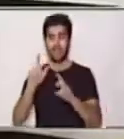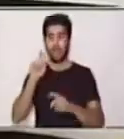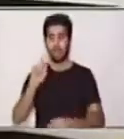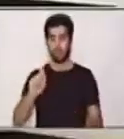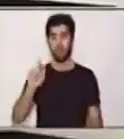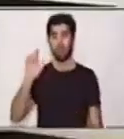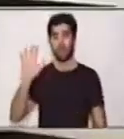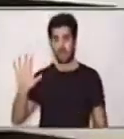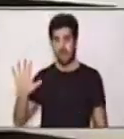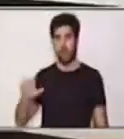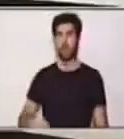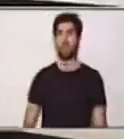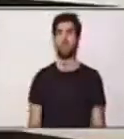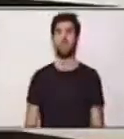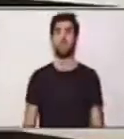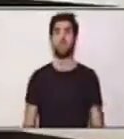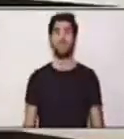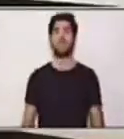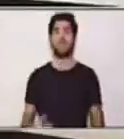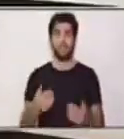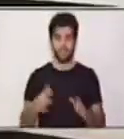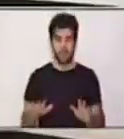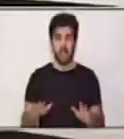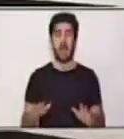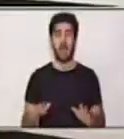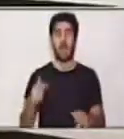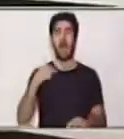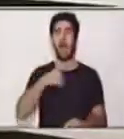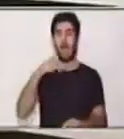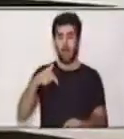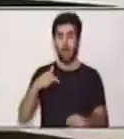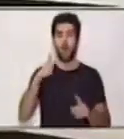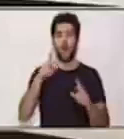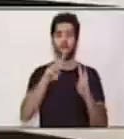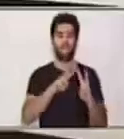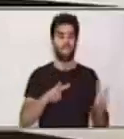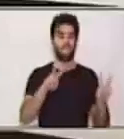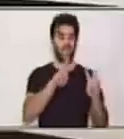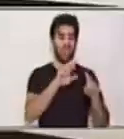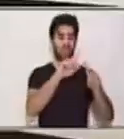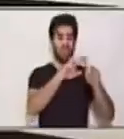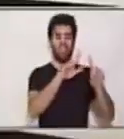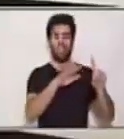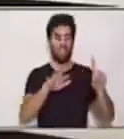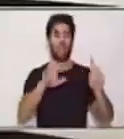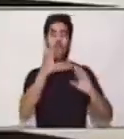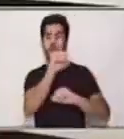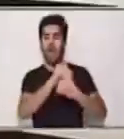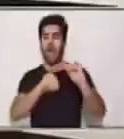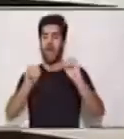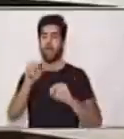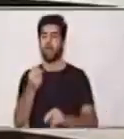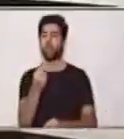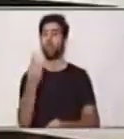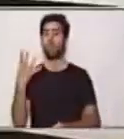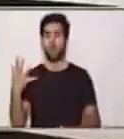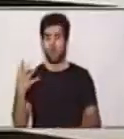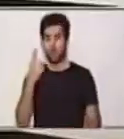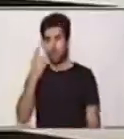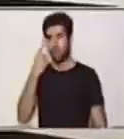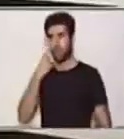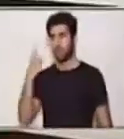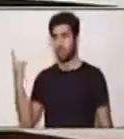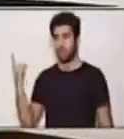1077.5. Y entonces ya sustituimos los valores acá en la media aritmética.